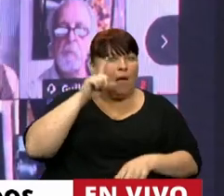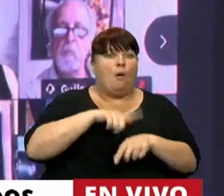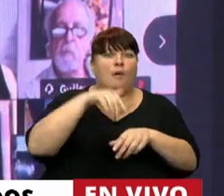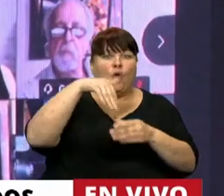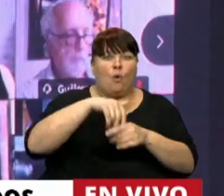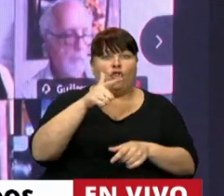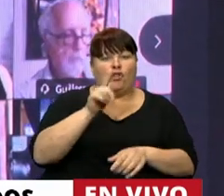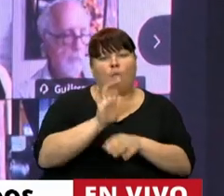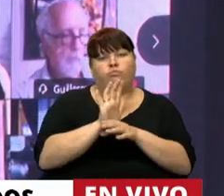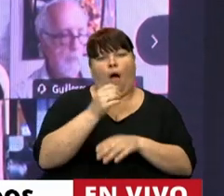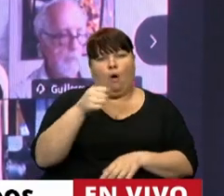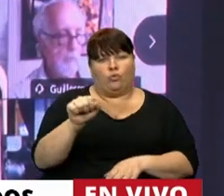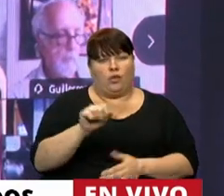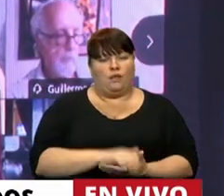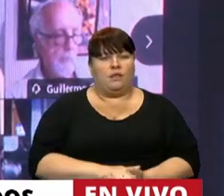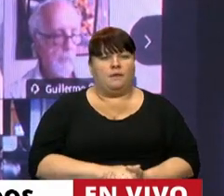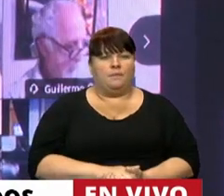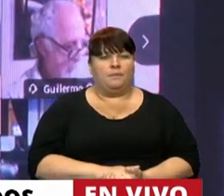Ausente a la hora de votar.